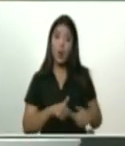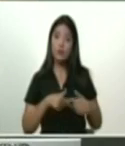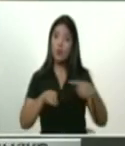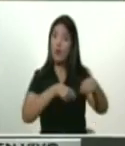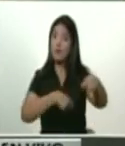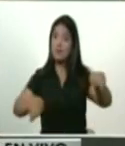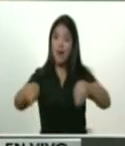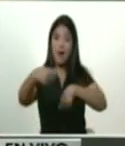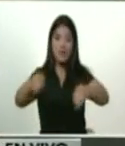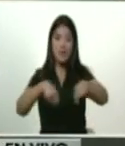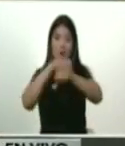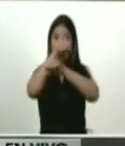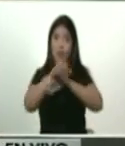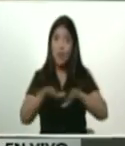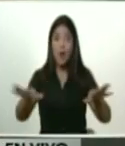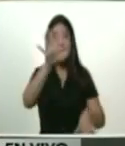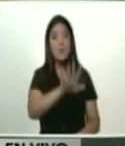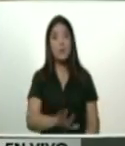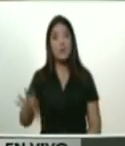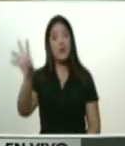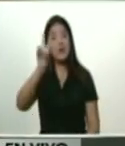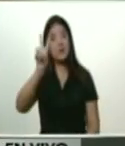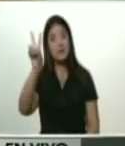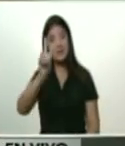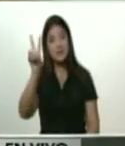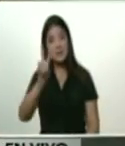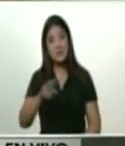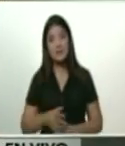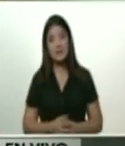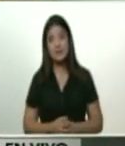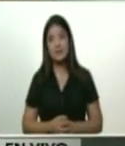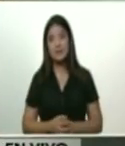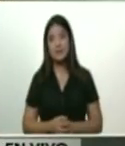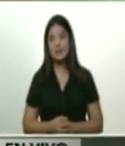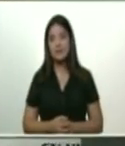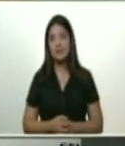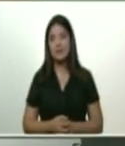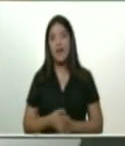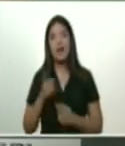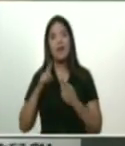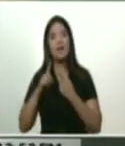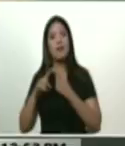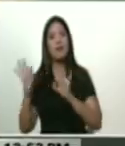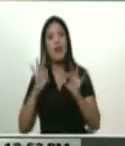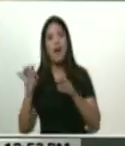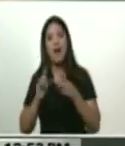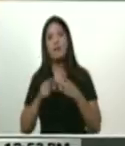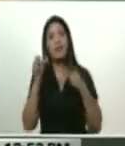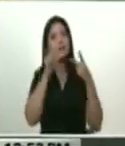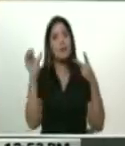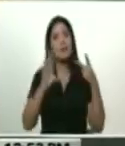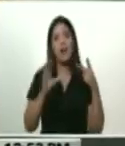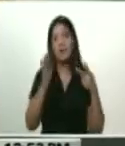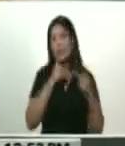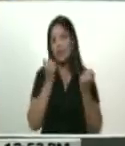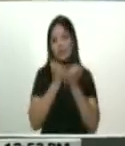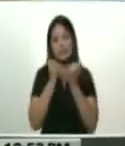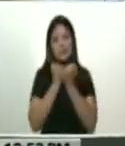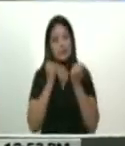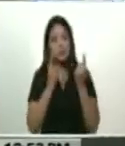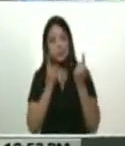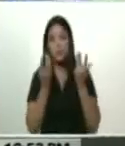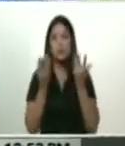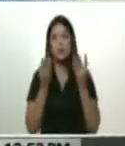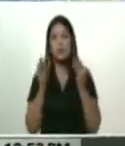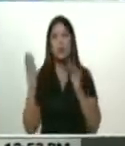venido desplegando por todo el territorio nacional, y no conseguíamos el Festival de Teatro, la Semana de Caracas, no conseguíamos un espacio para